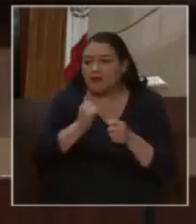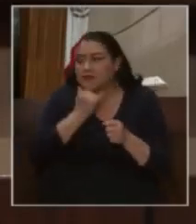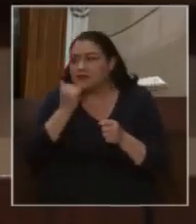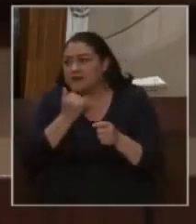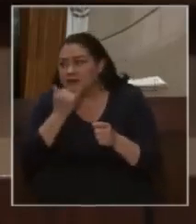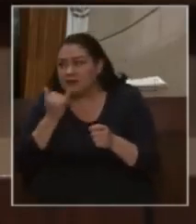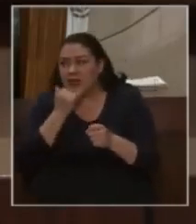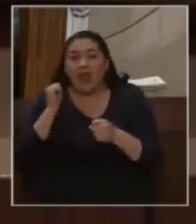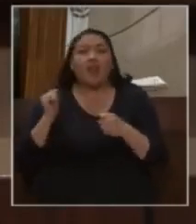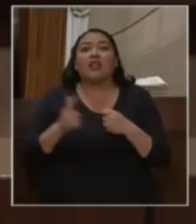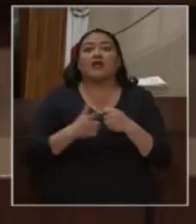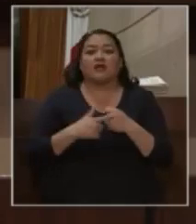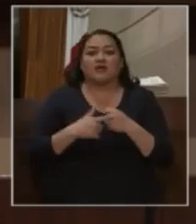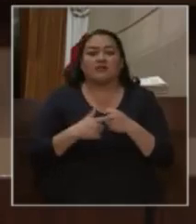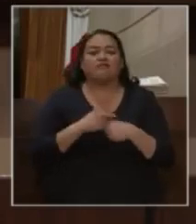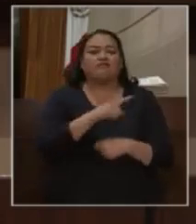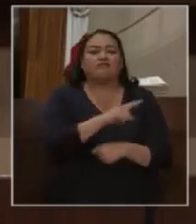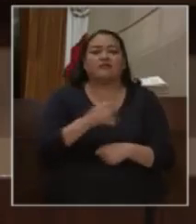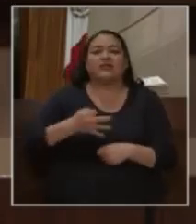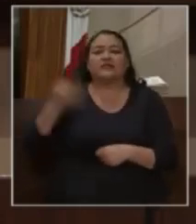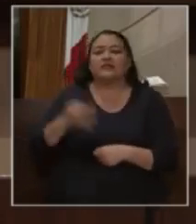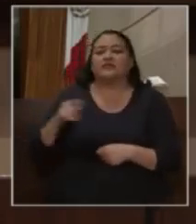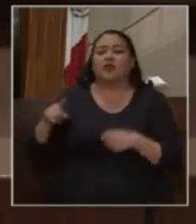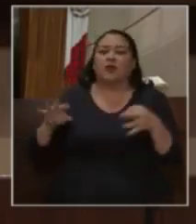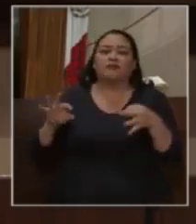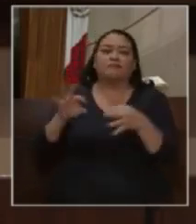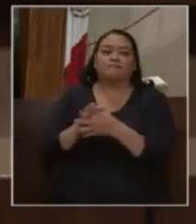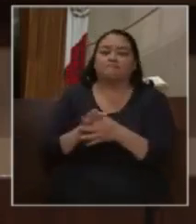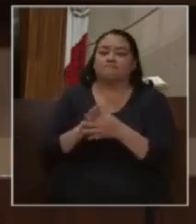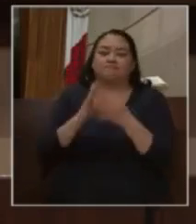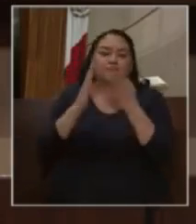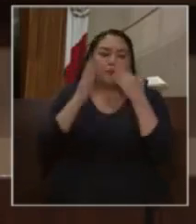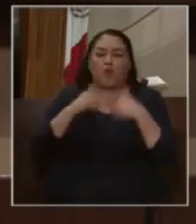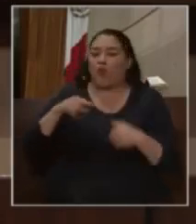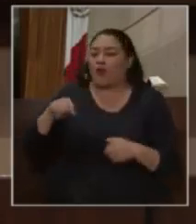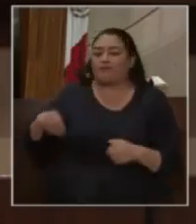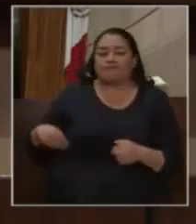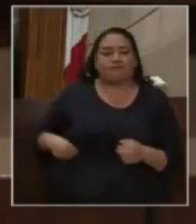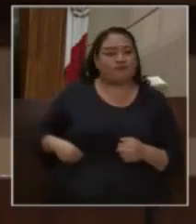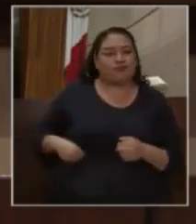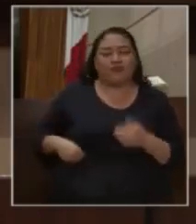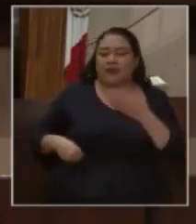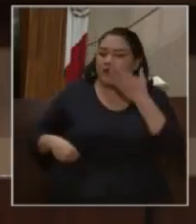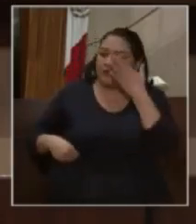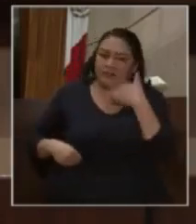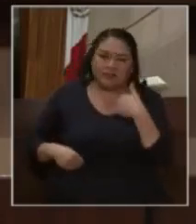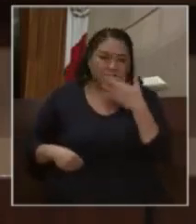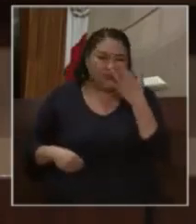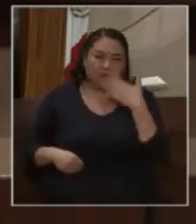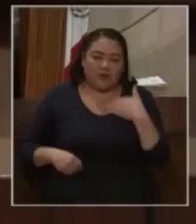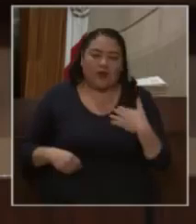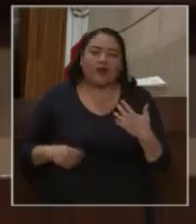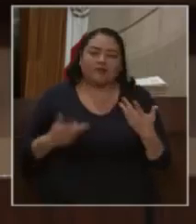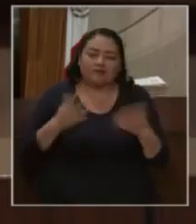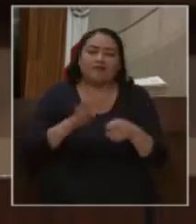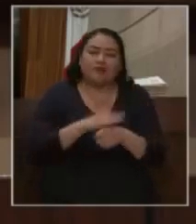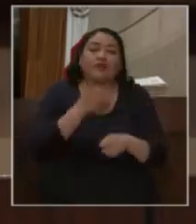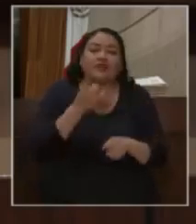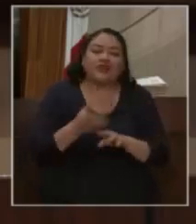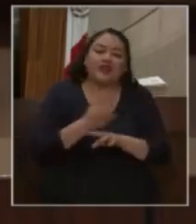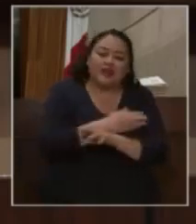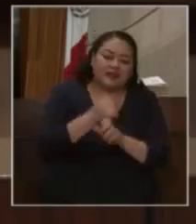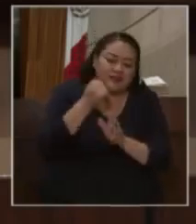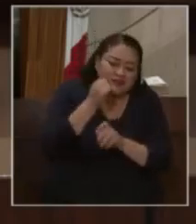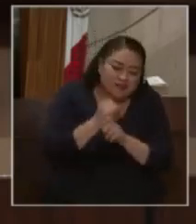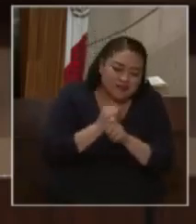traducen en que no esté probada la posible infracción y la responsabilidad atribuida al partido político.